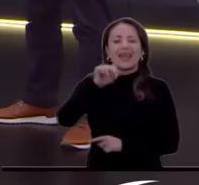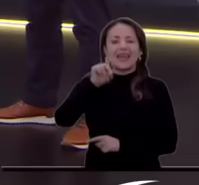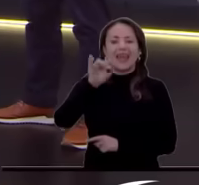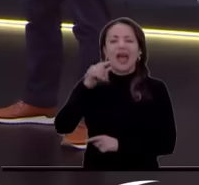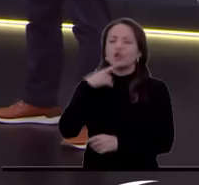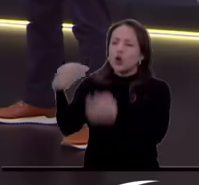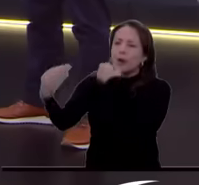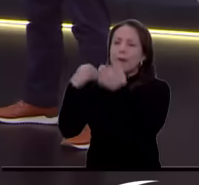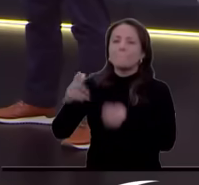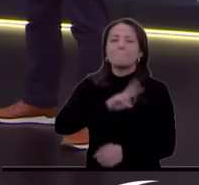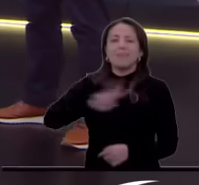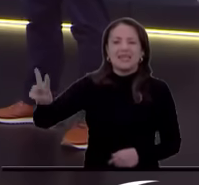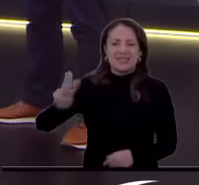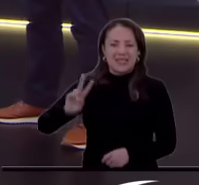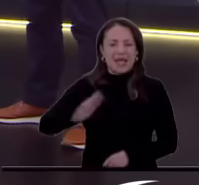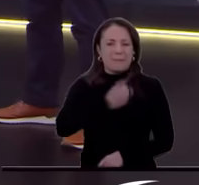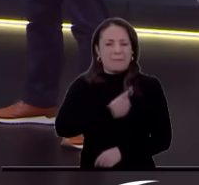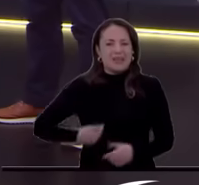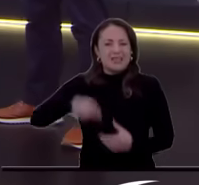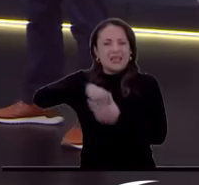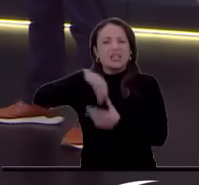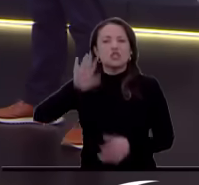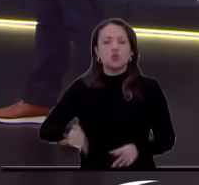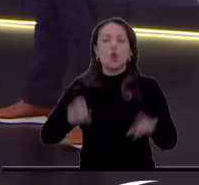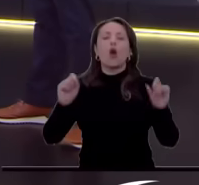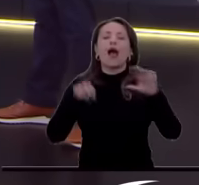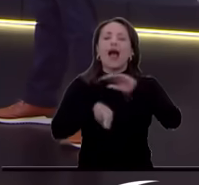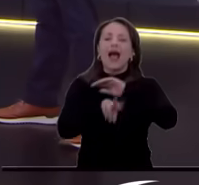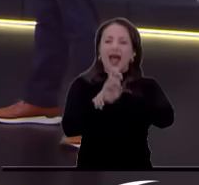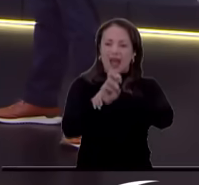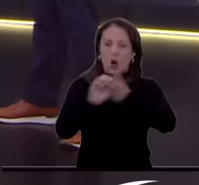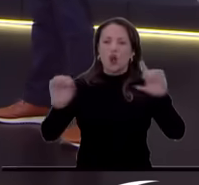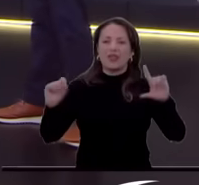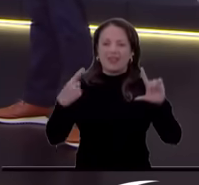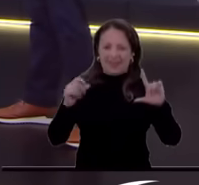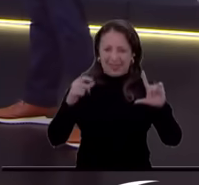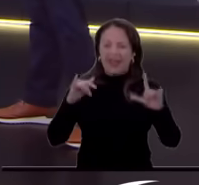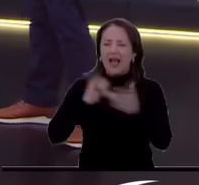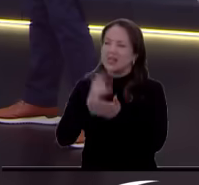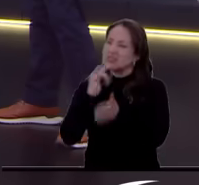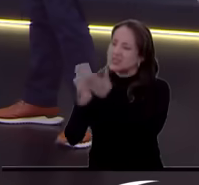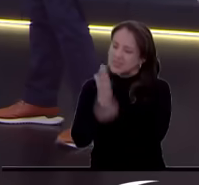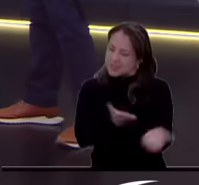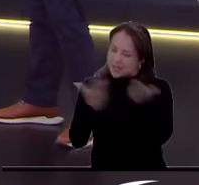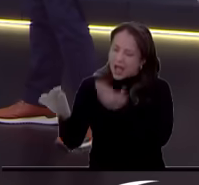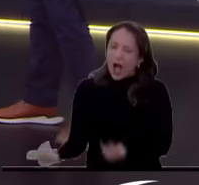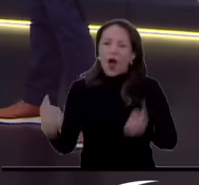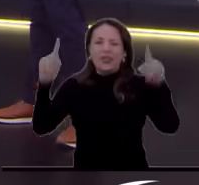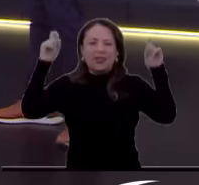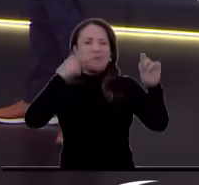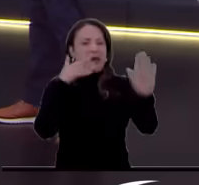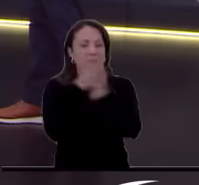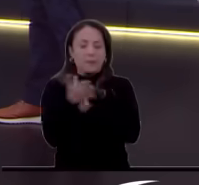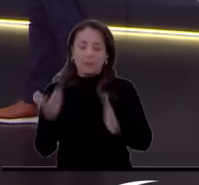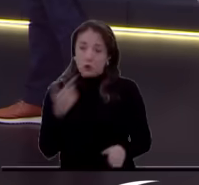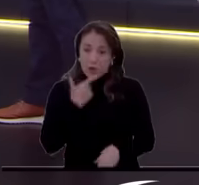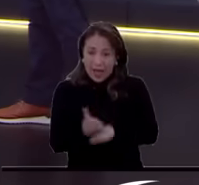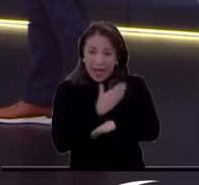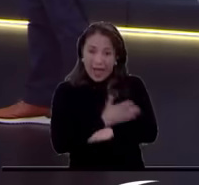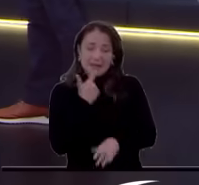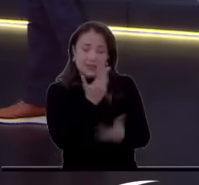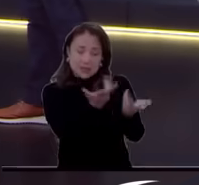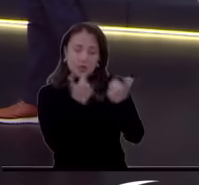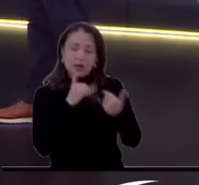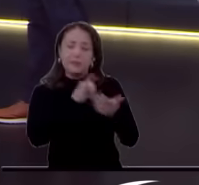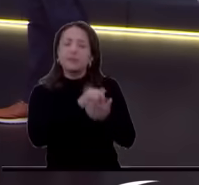digital de caracol televisión Hernando bienvenido aquí al set y bueno se llegó el momento de hablar de este tema usted me decía antes de comenzar